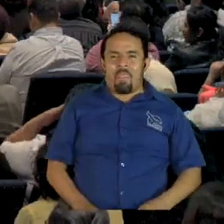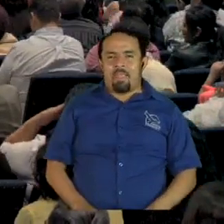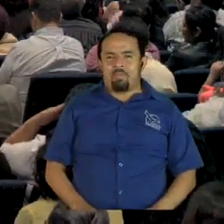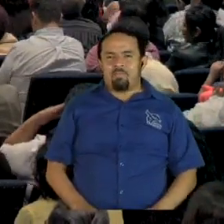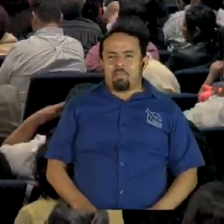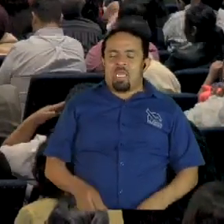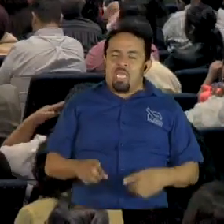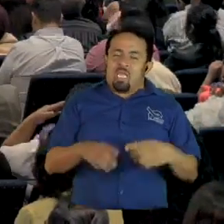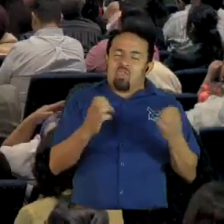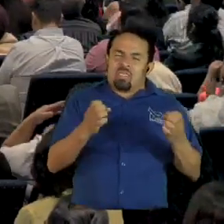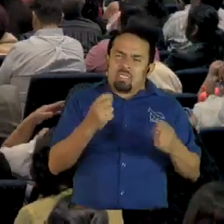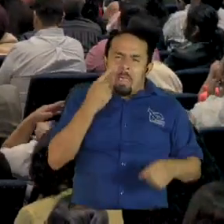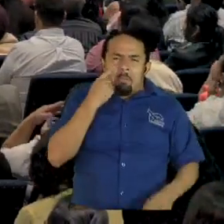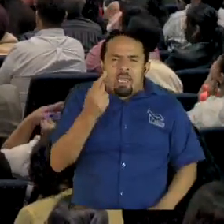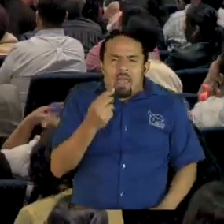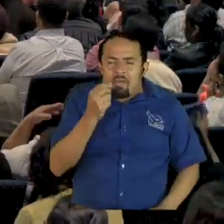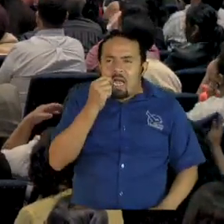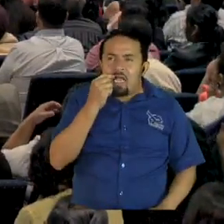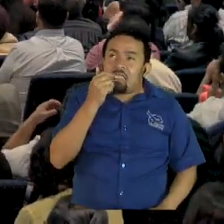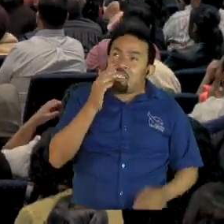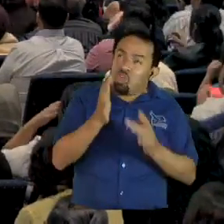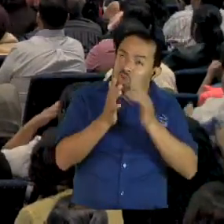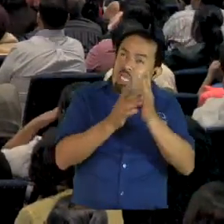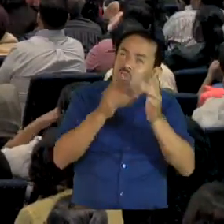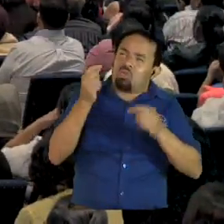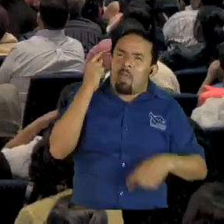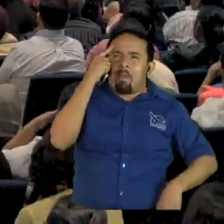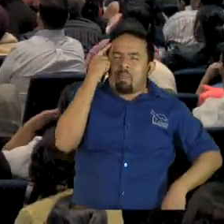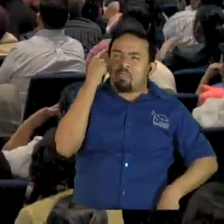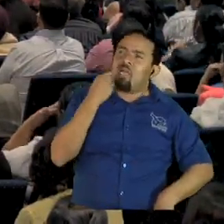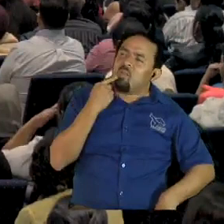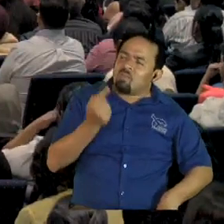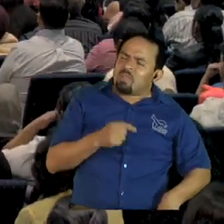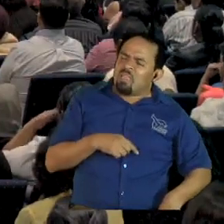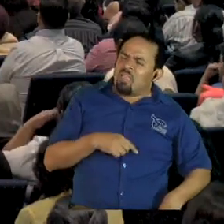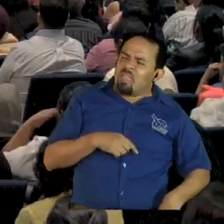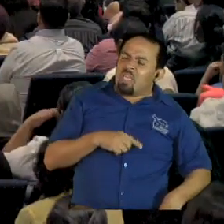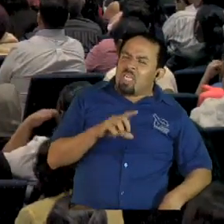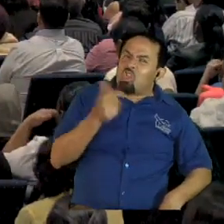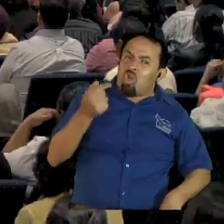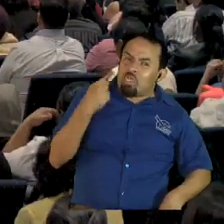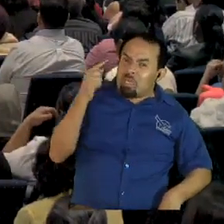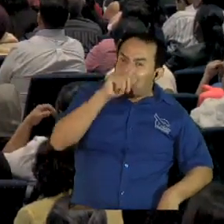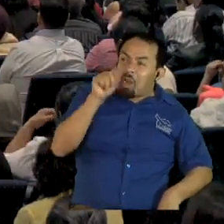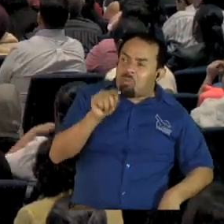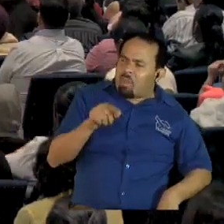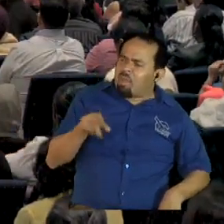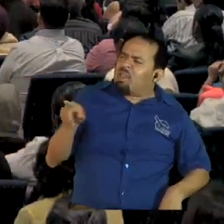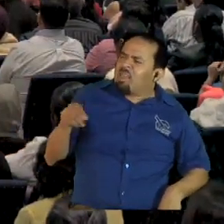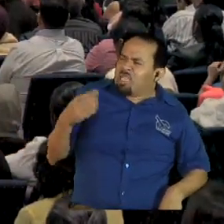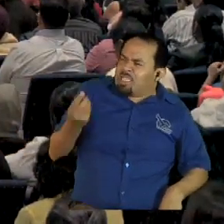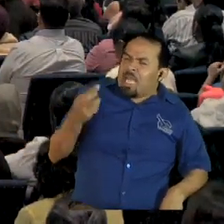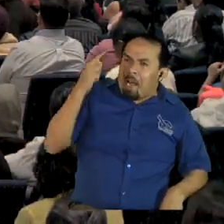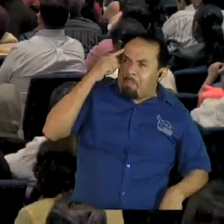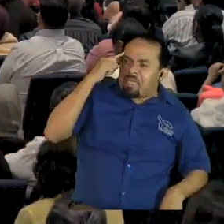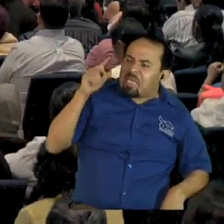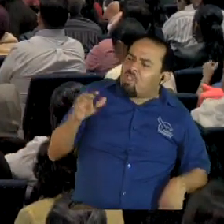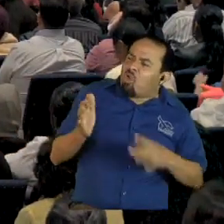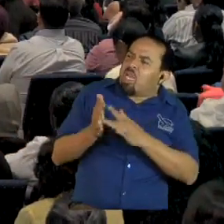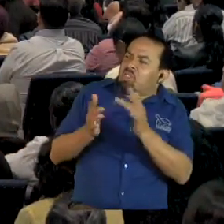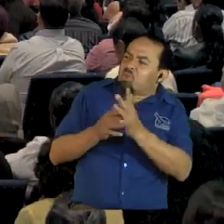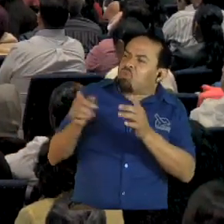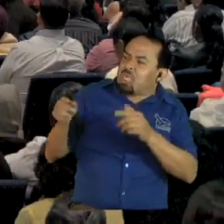Lo miraban al Señor meditando. ¿Qué estará pensando el Señor? ¿Qué remazo, qué bombazo? Jesús no quiere estar